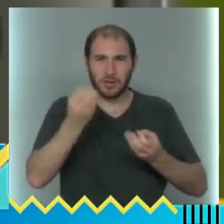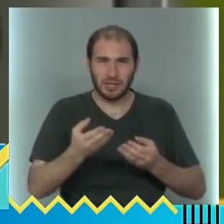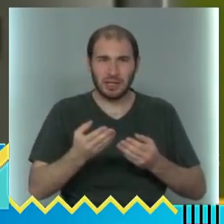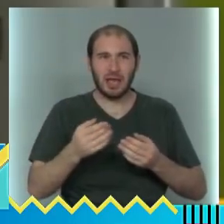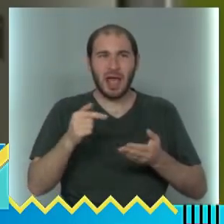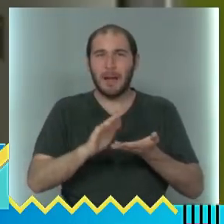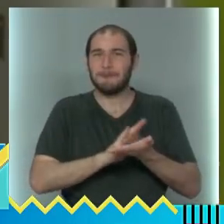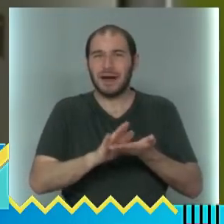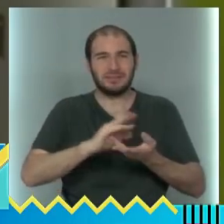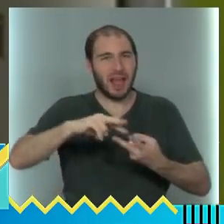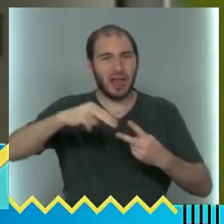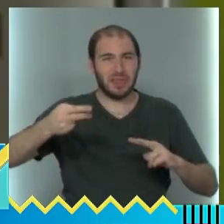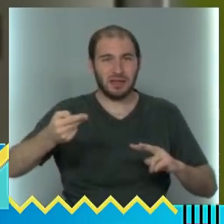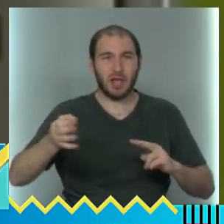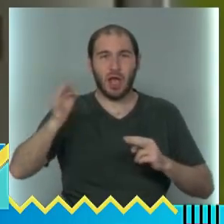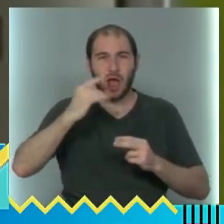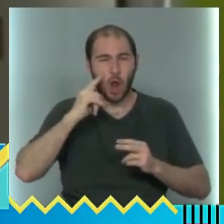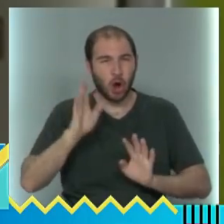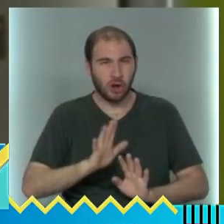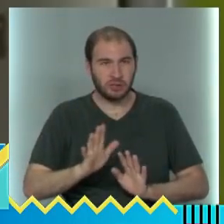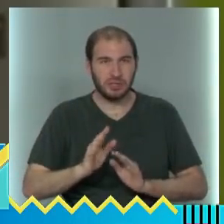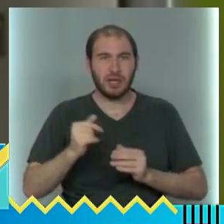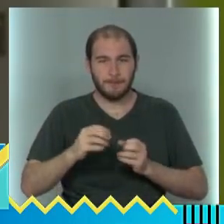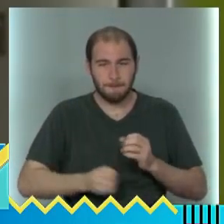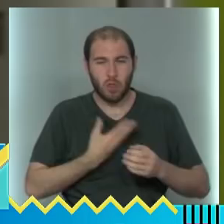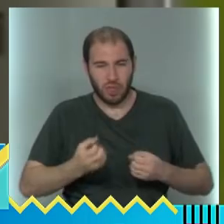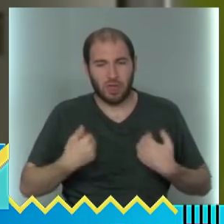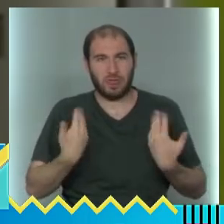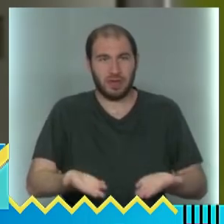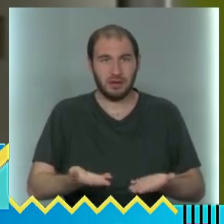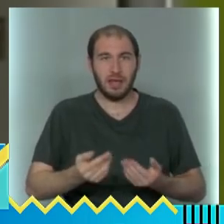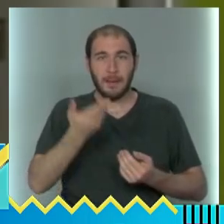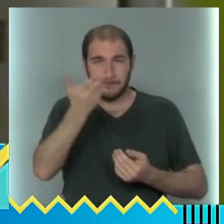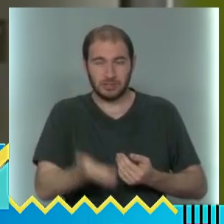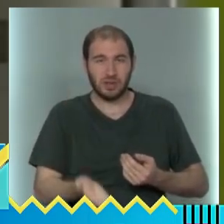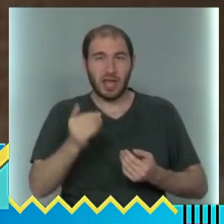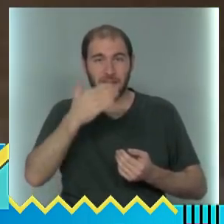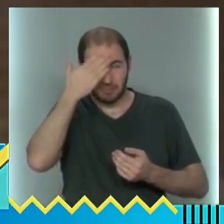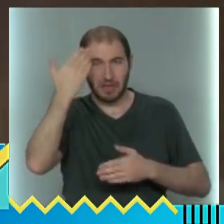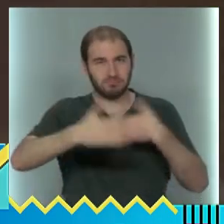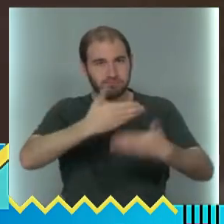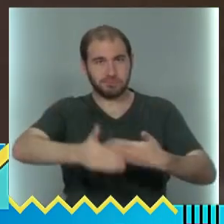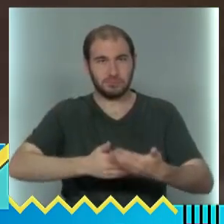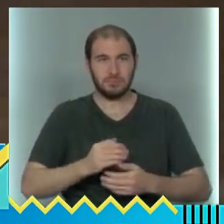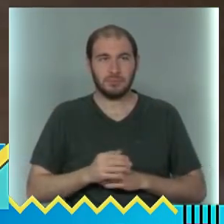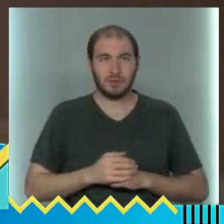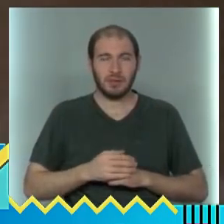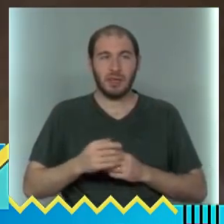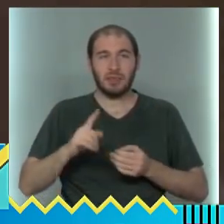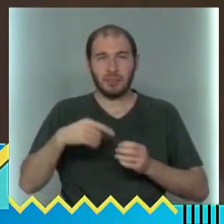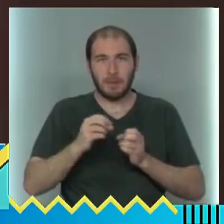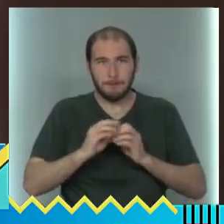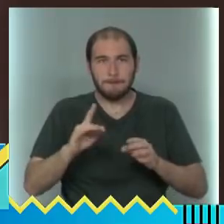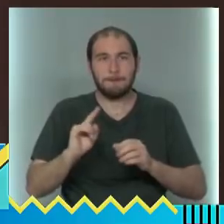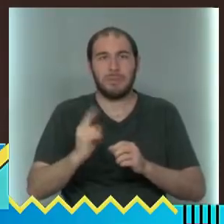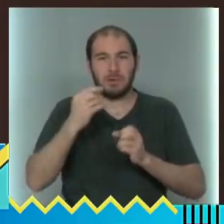hay una base genética aún desconocida que predispone al individuo a desarrollar la enfermedad, y hay algún desencadenante,